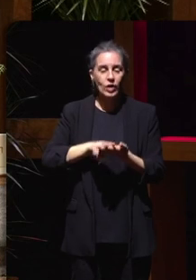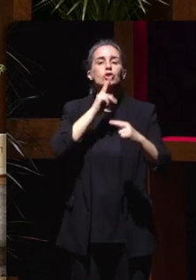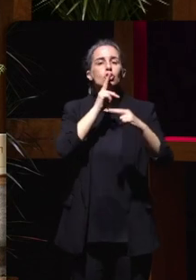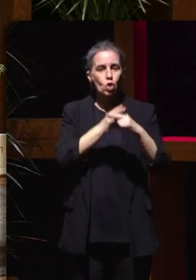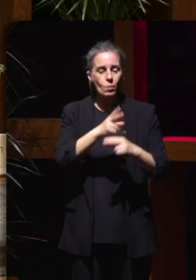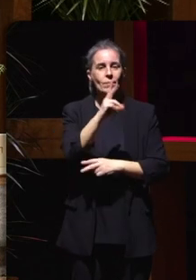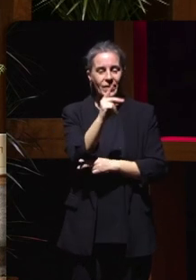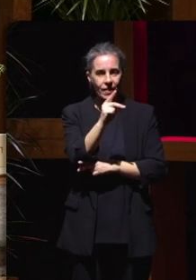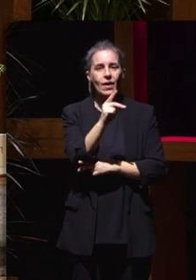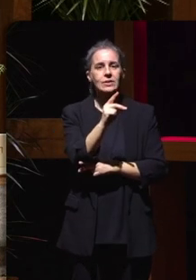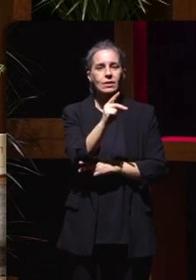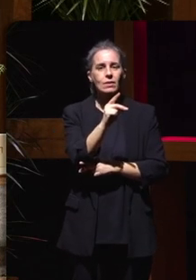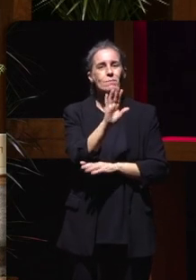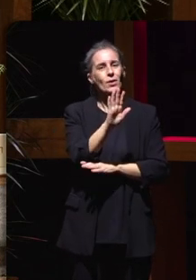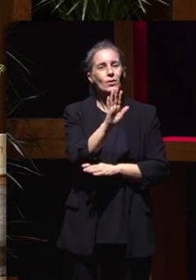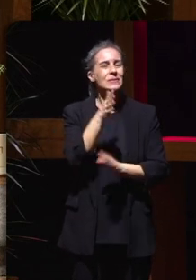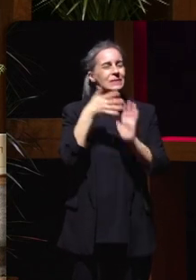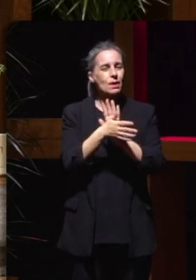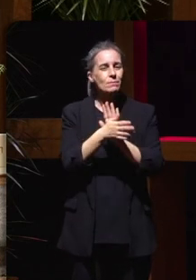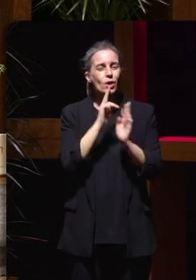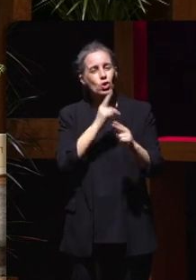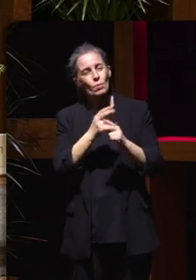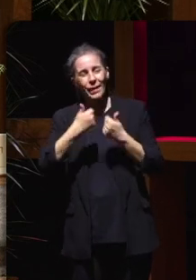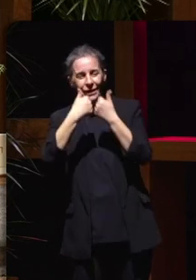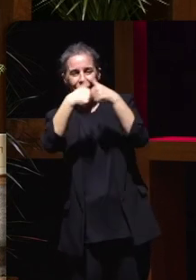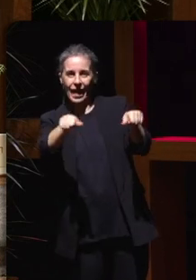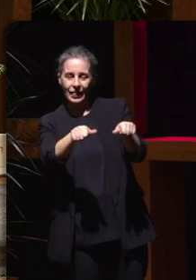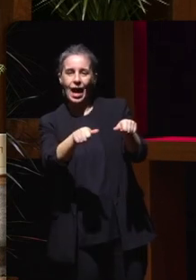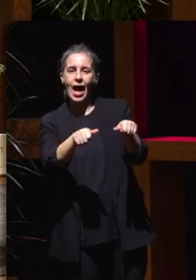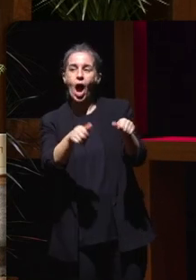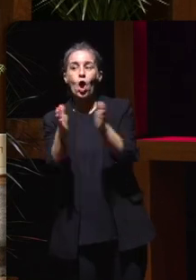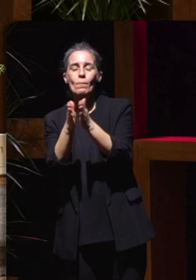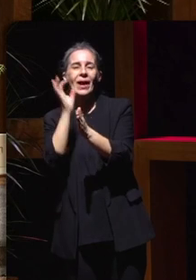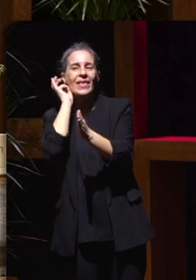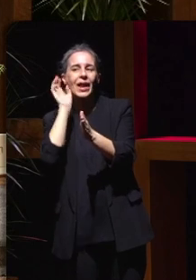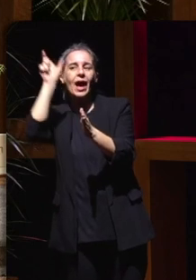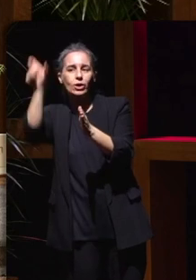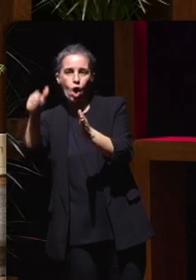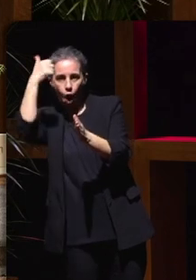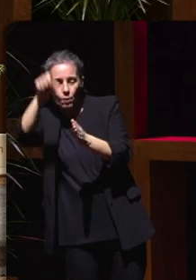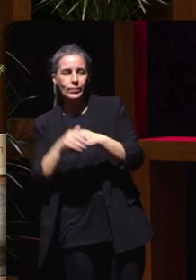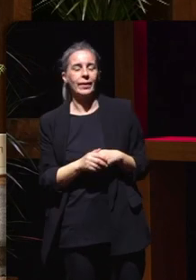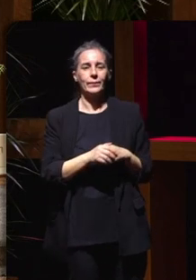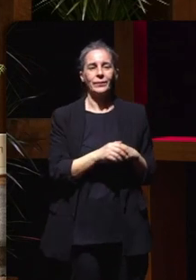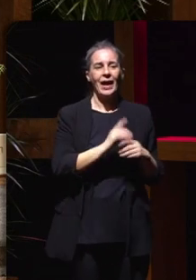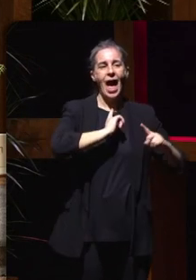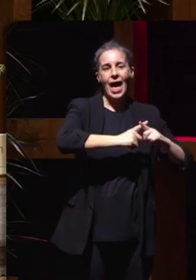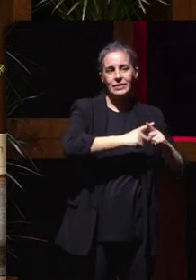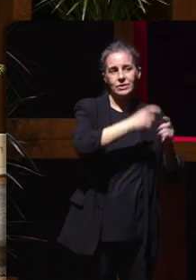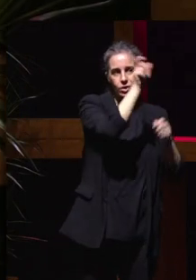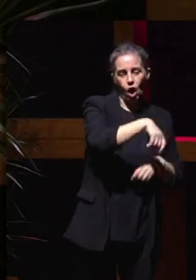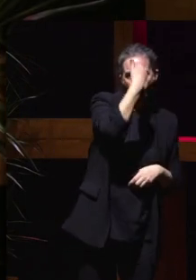no me haya pedido y referenciadas siempre como a compañera de tal afilia de cual aex de no sé y Kent